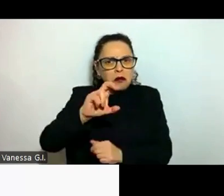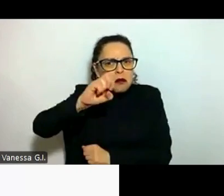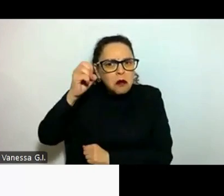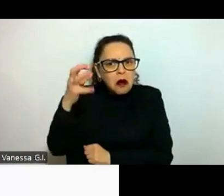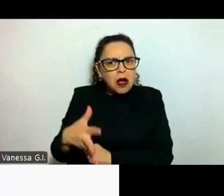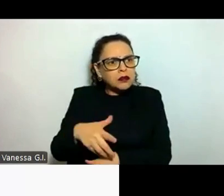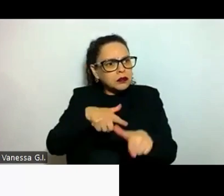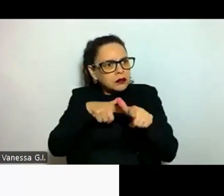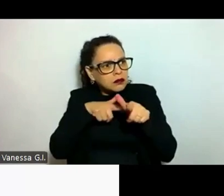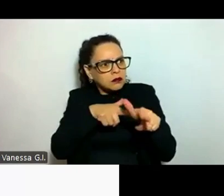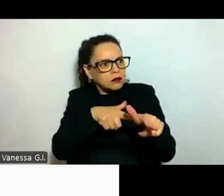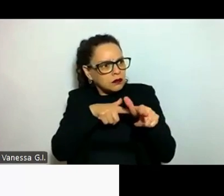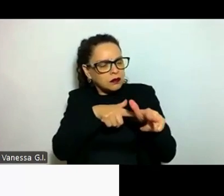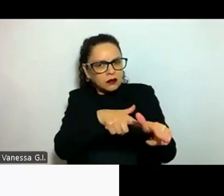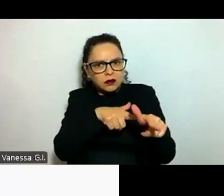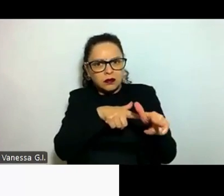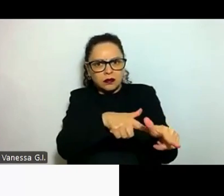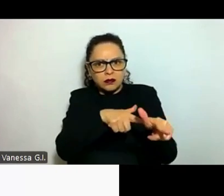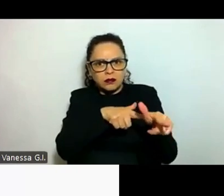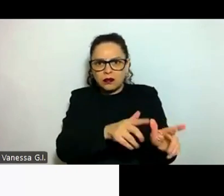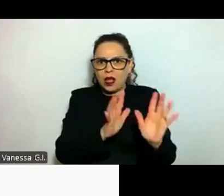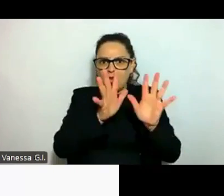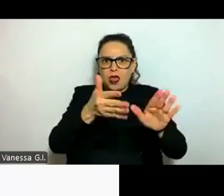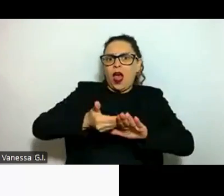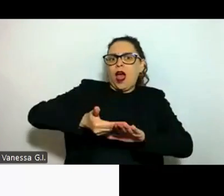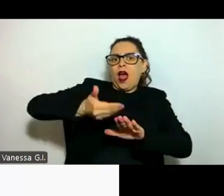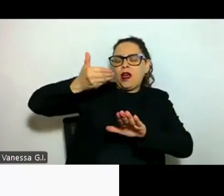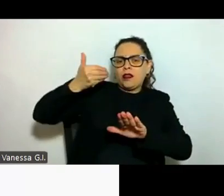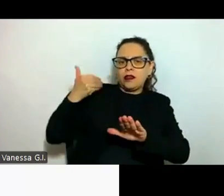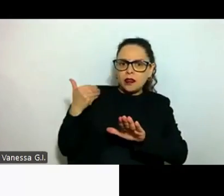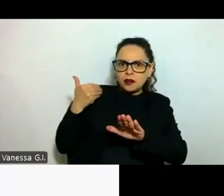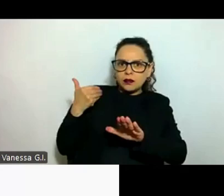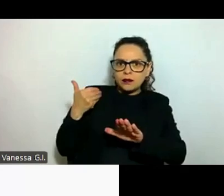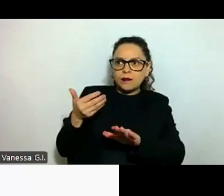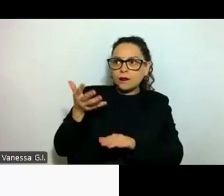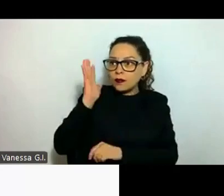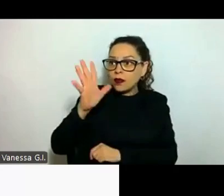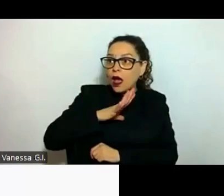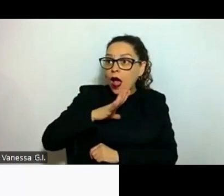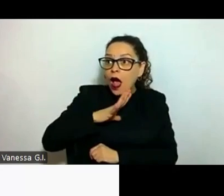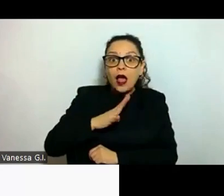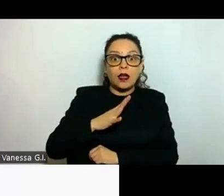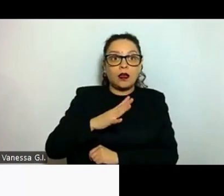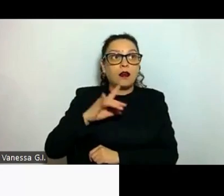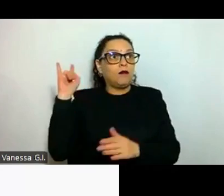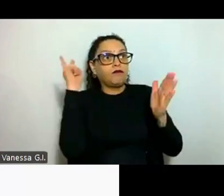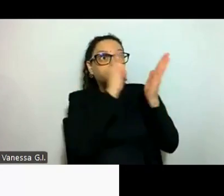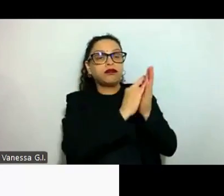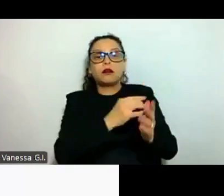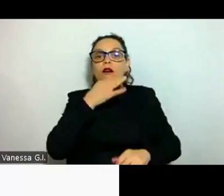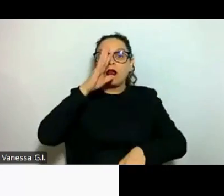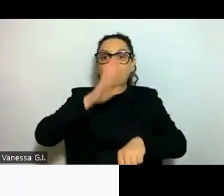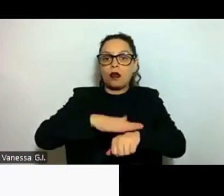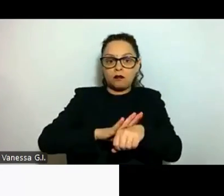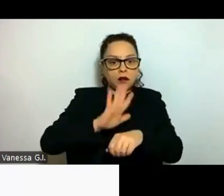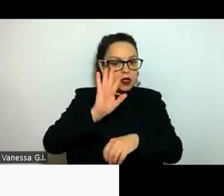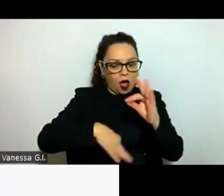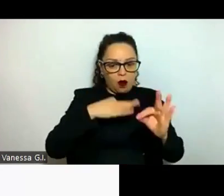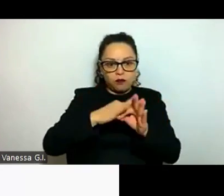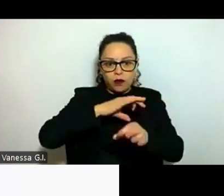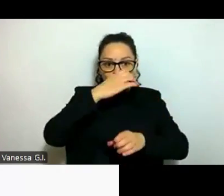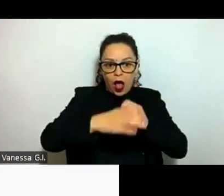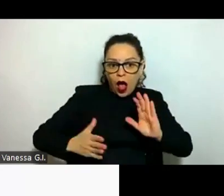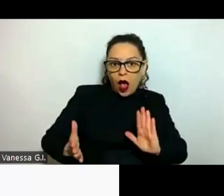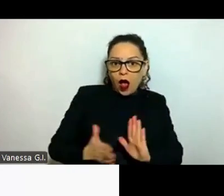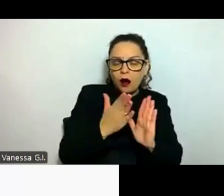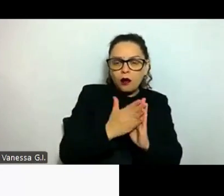haciendo uso de la instalación, que no tiene el aviso de terminación de obra y que estamos regularizando un predio, nosotros les